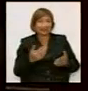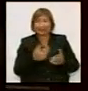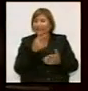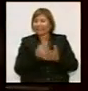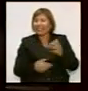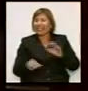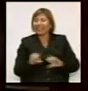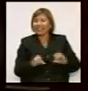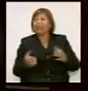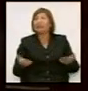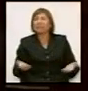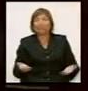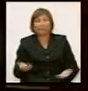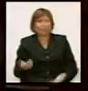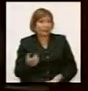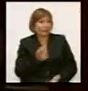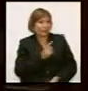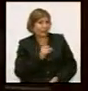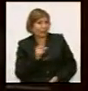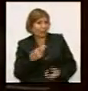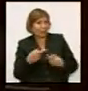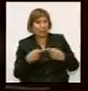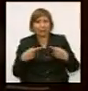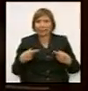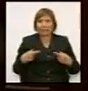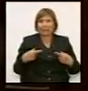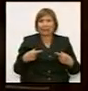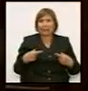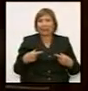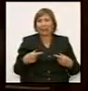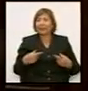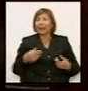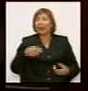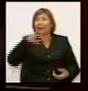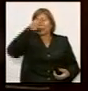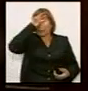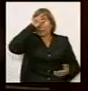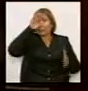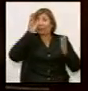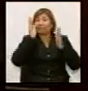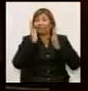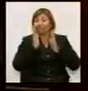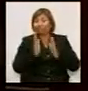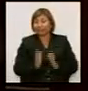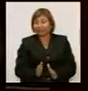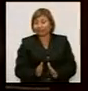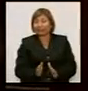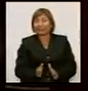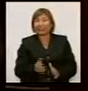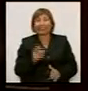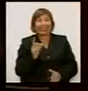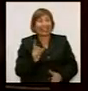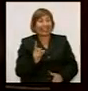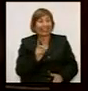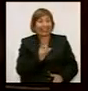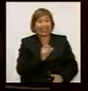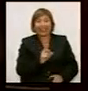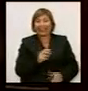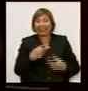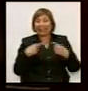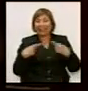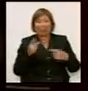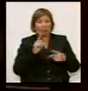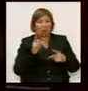competitivos, pero no como enemigos. El peruano declara enemigo a quien no lo